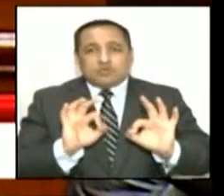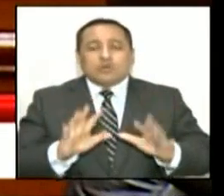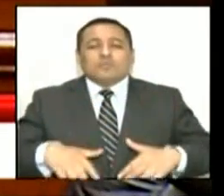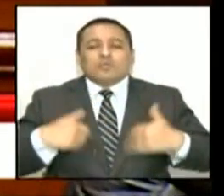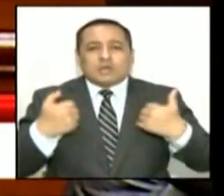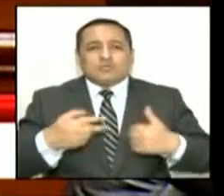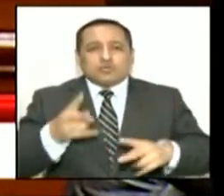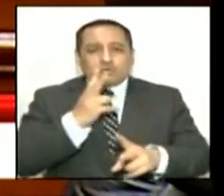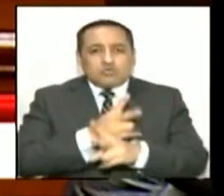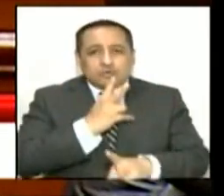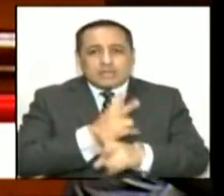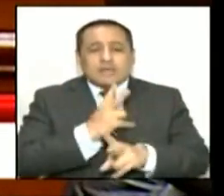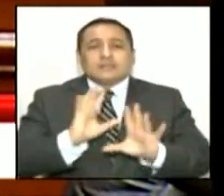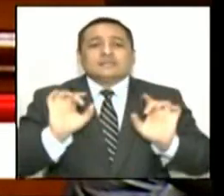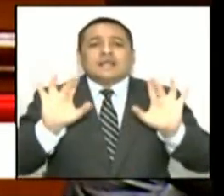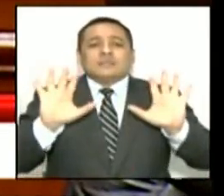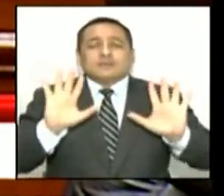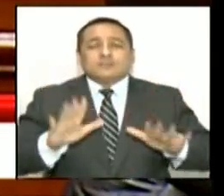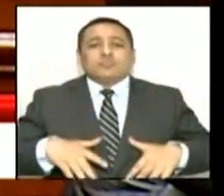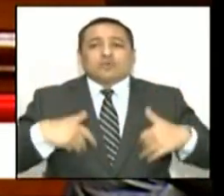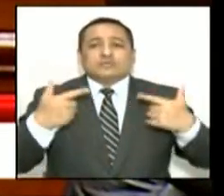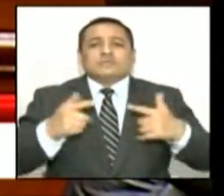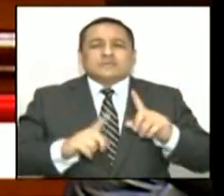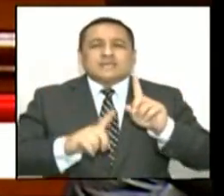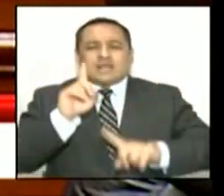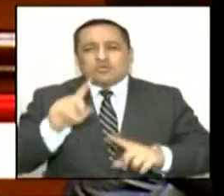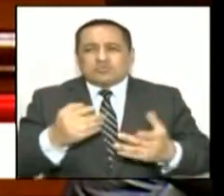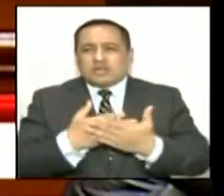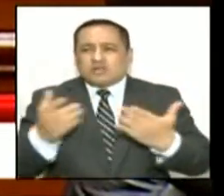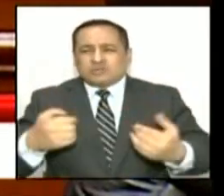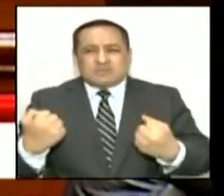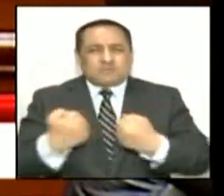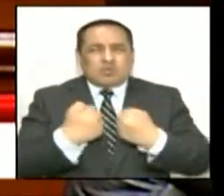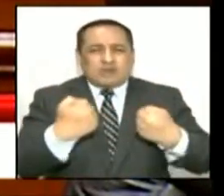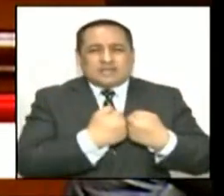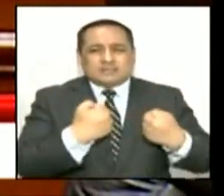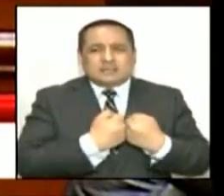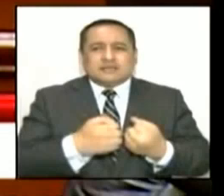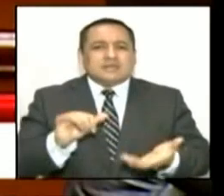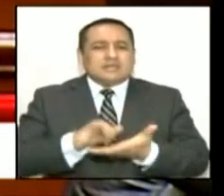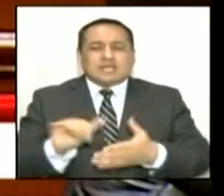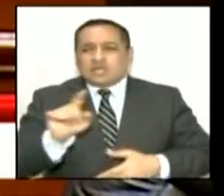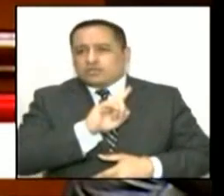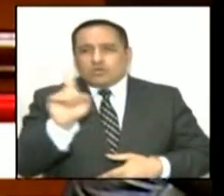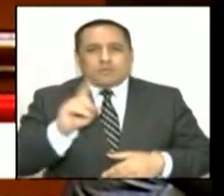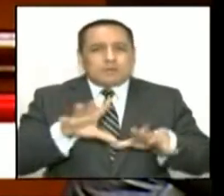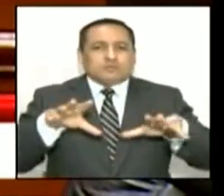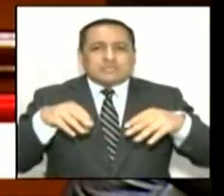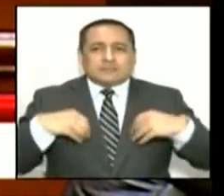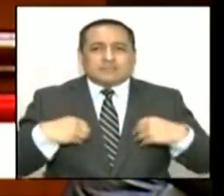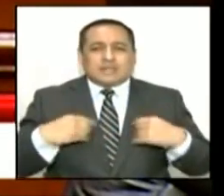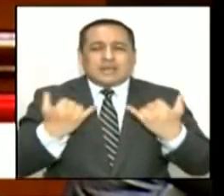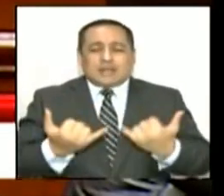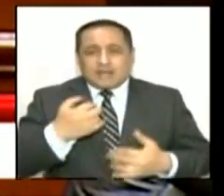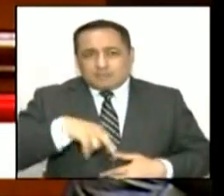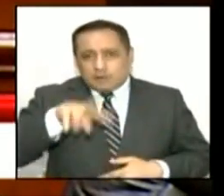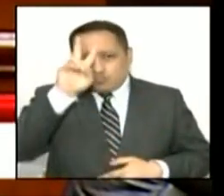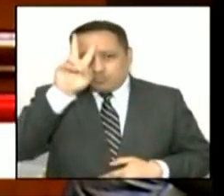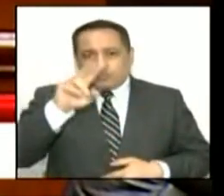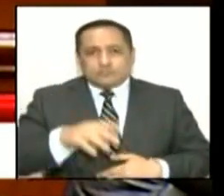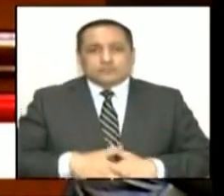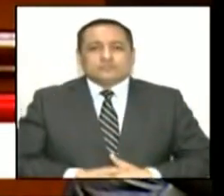los posibles y aislados actos de violencia que no deberíamos permitir en nuestro país.